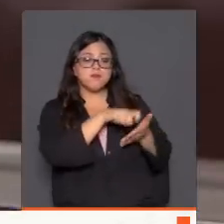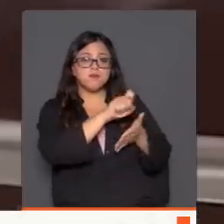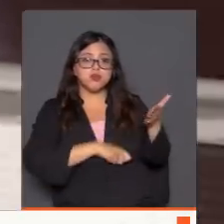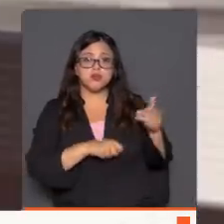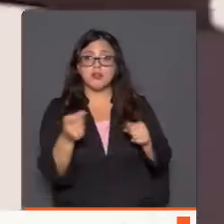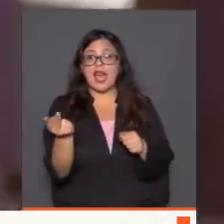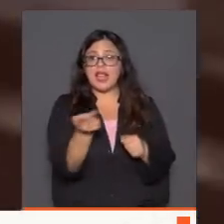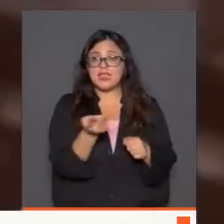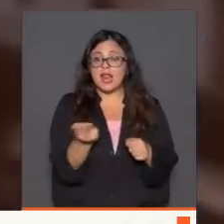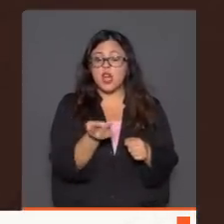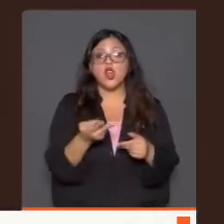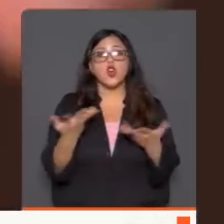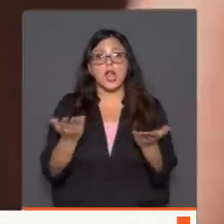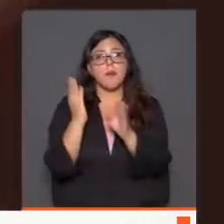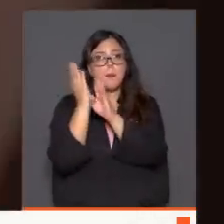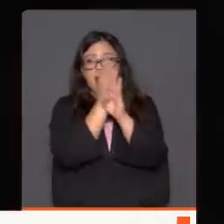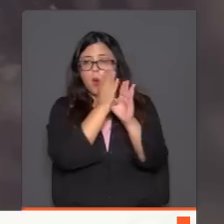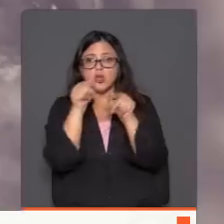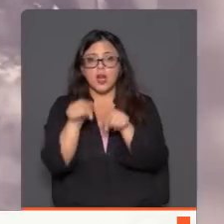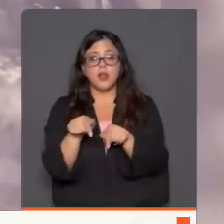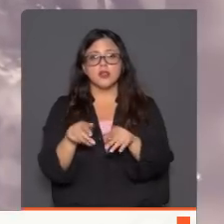Polar para ocultar estas prácticas.